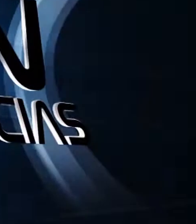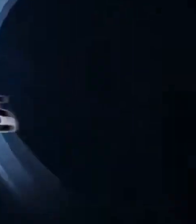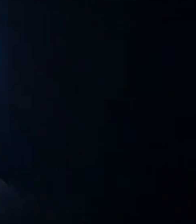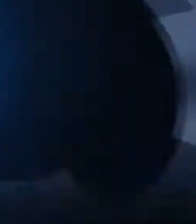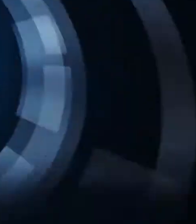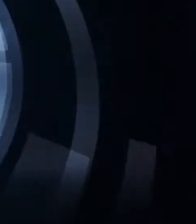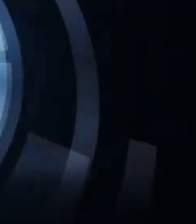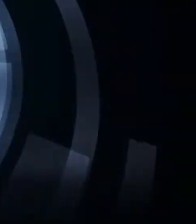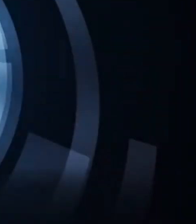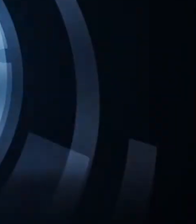¡Gracias!